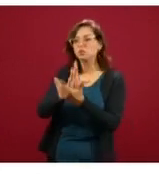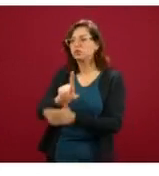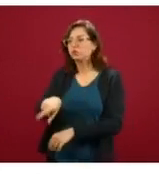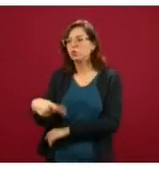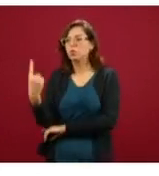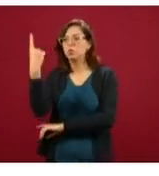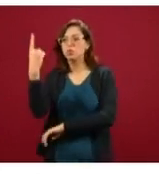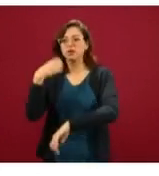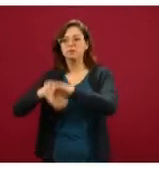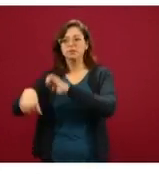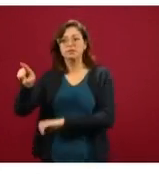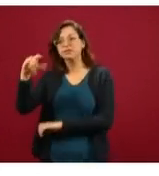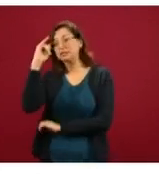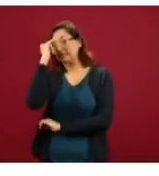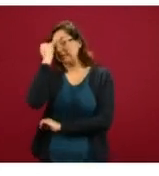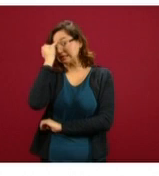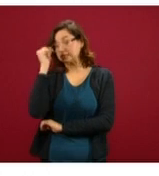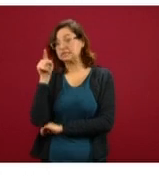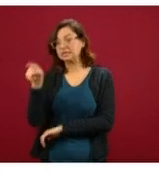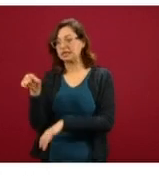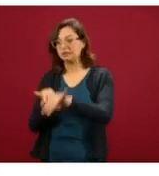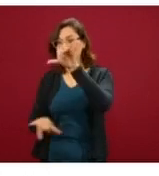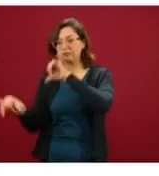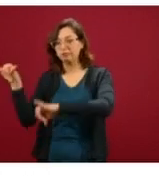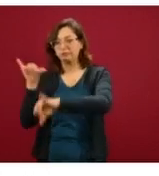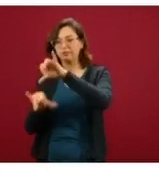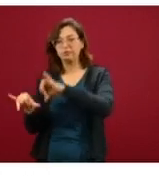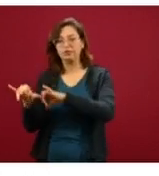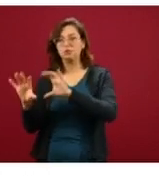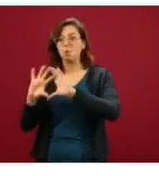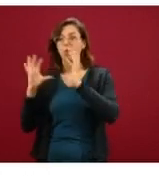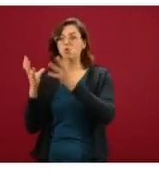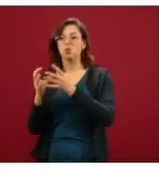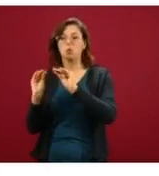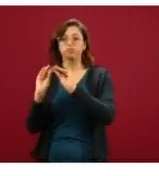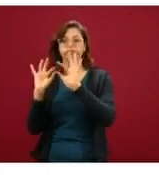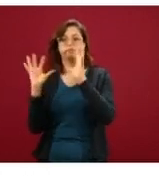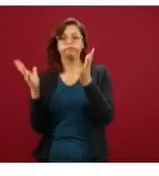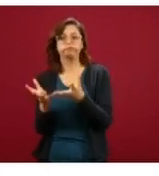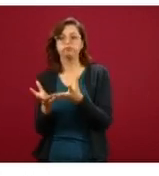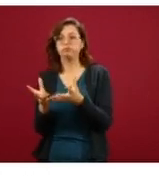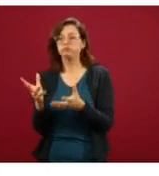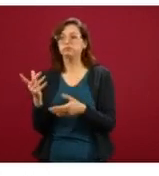India, que hace las sustancias activas para prácticamente todo el mundo.